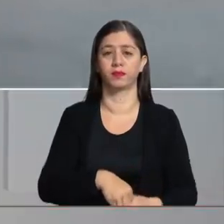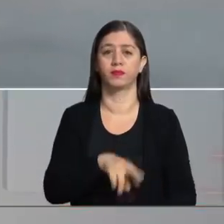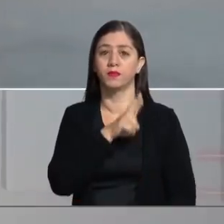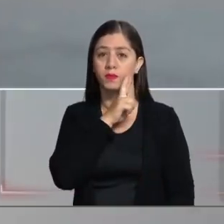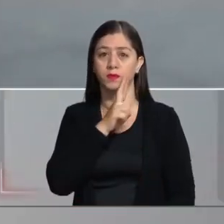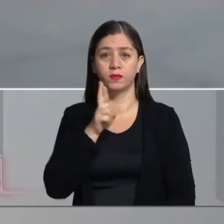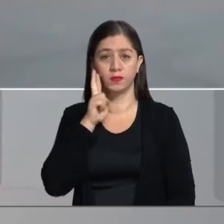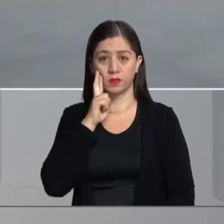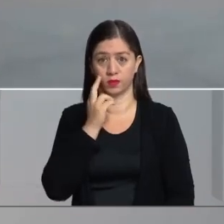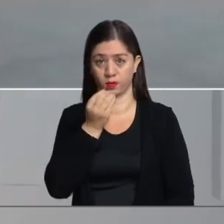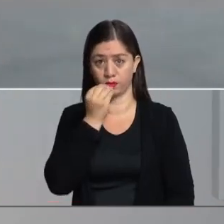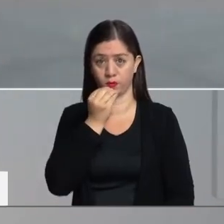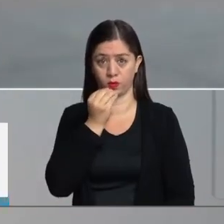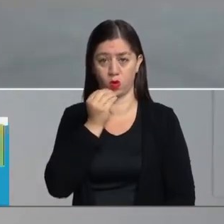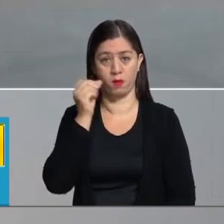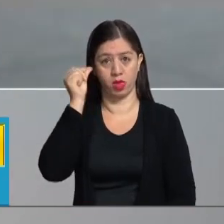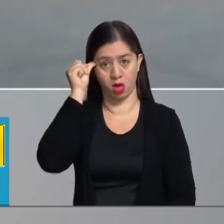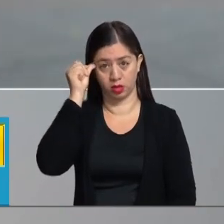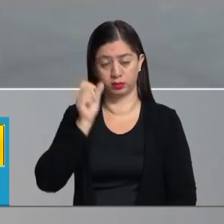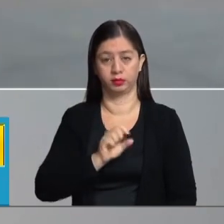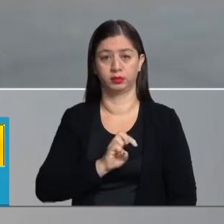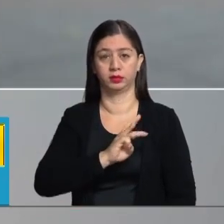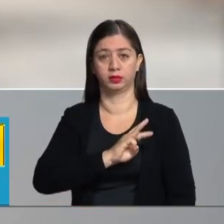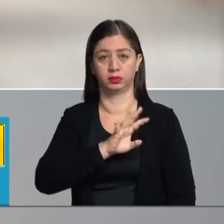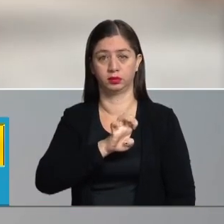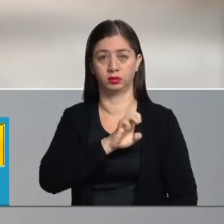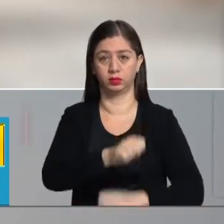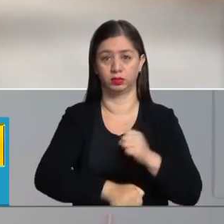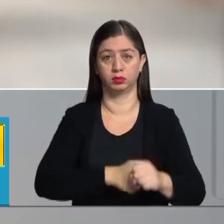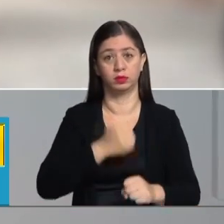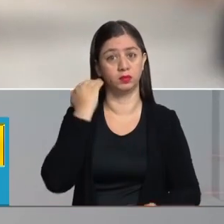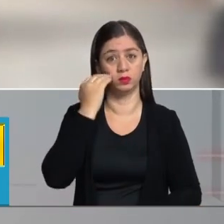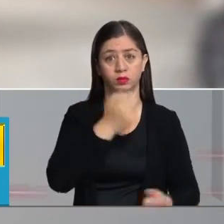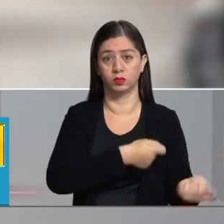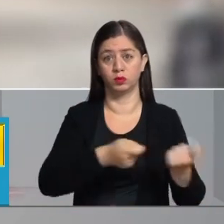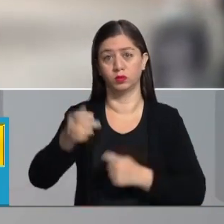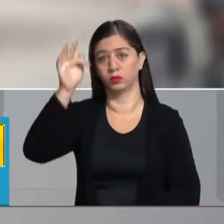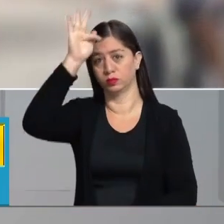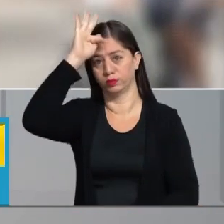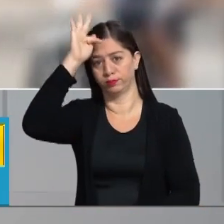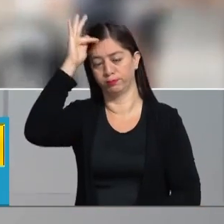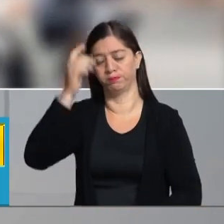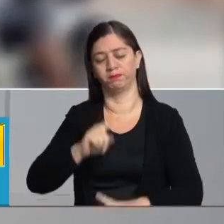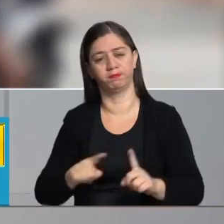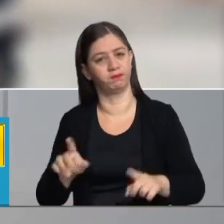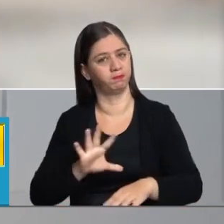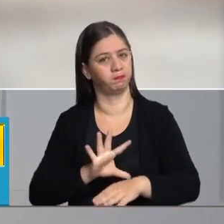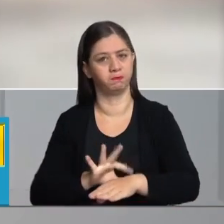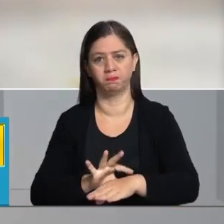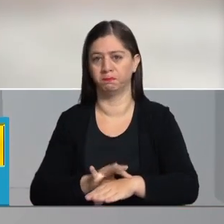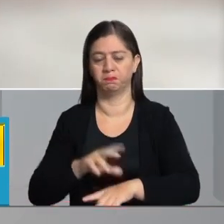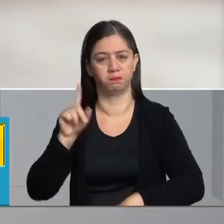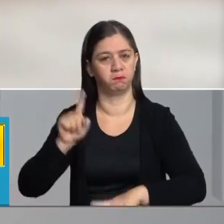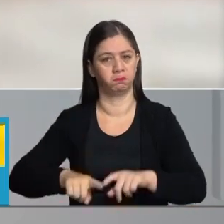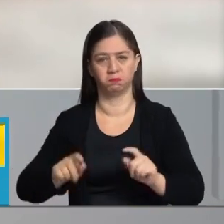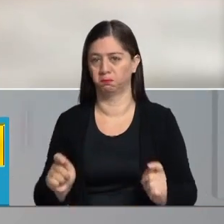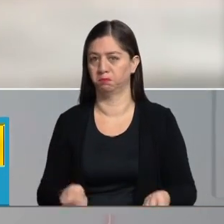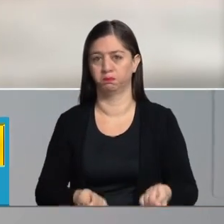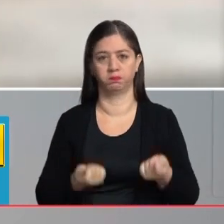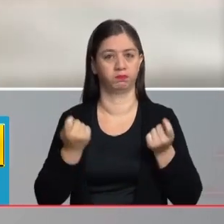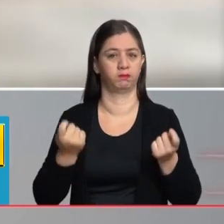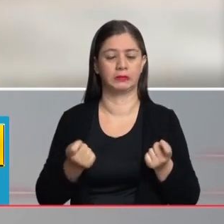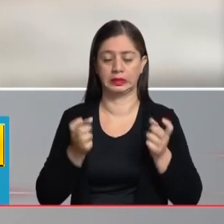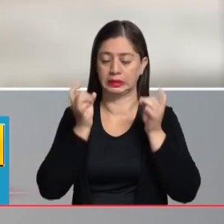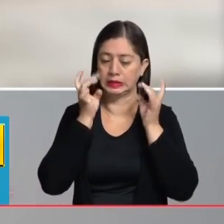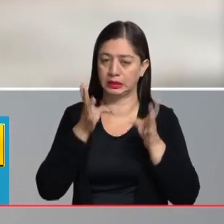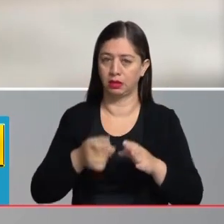en el sub de Cali la víctima de 39 años Fue trasladada a un centro asistencial pero los médicos poco pudieron hacer debido a la gravedad